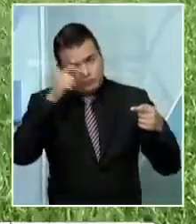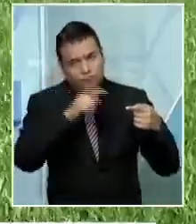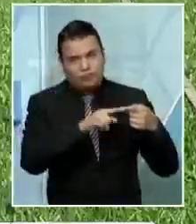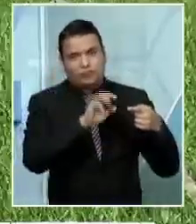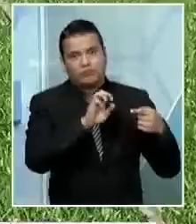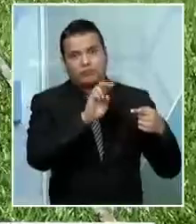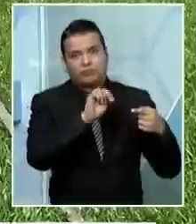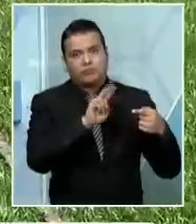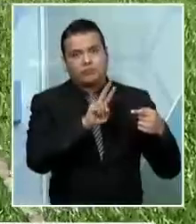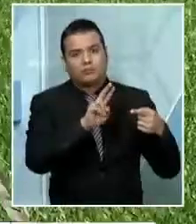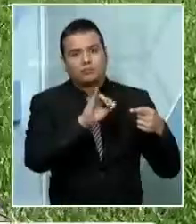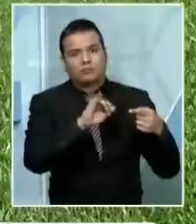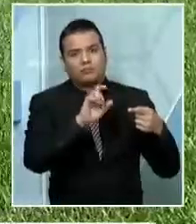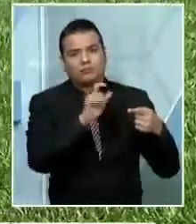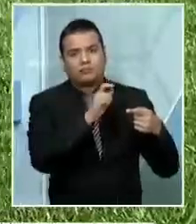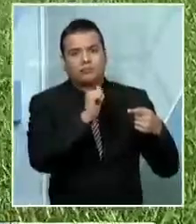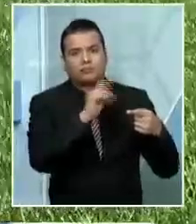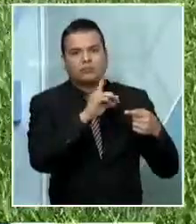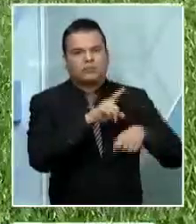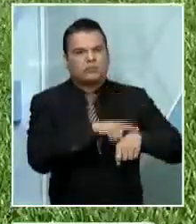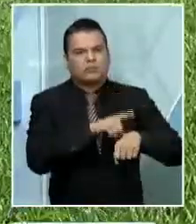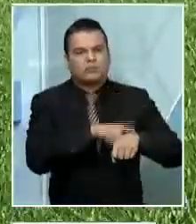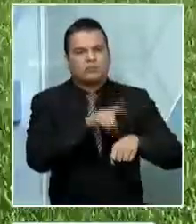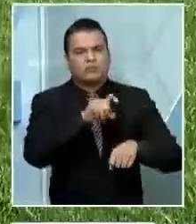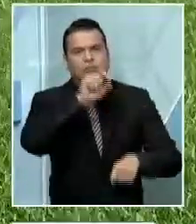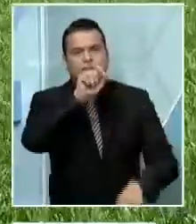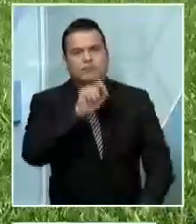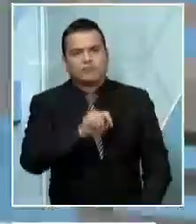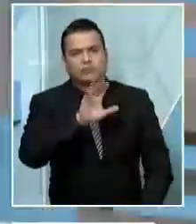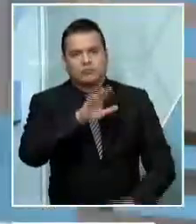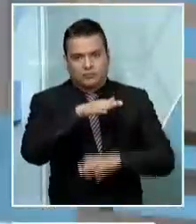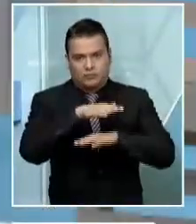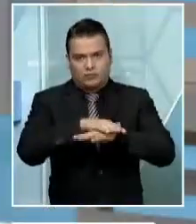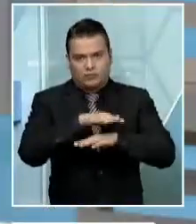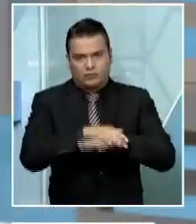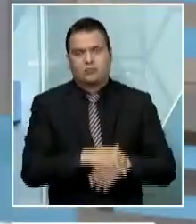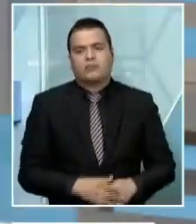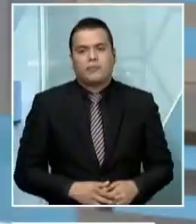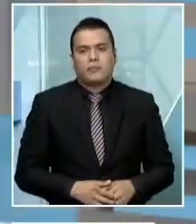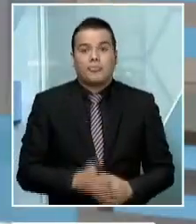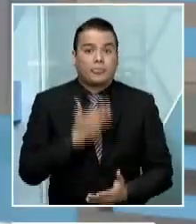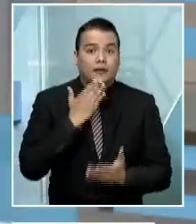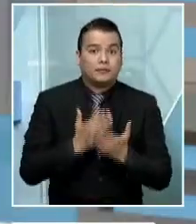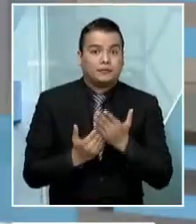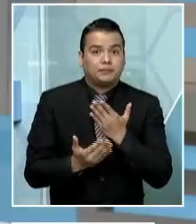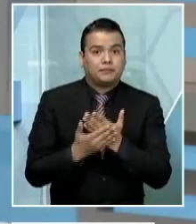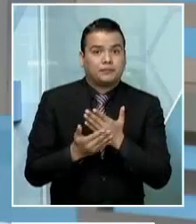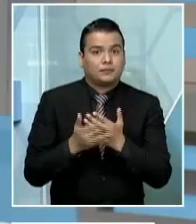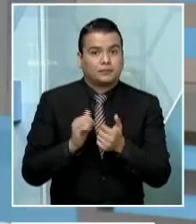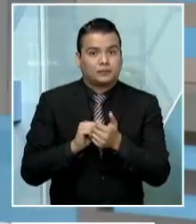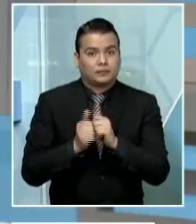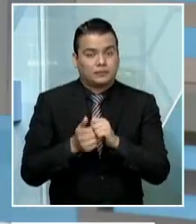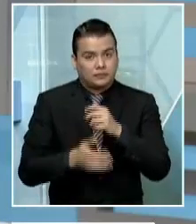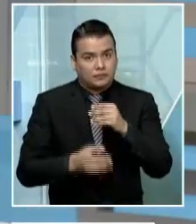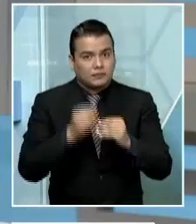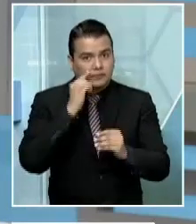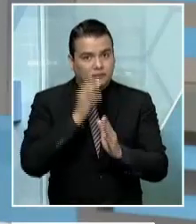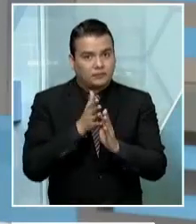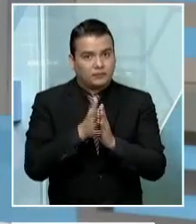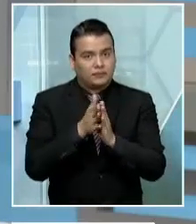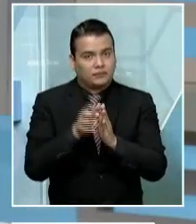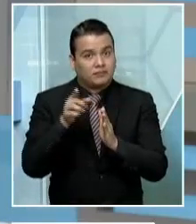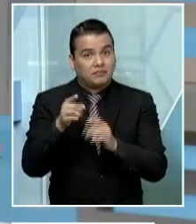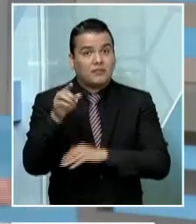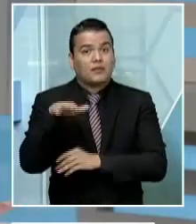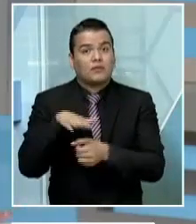Estadio Polideportivo Sur será a las 6:05 de la tarde. Gracias, Gato, por la información deportiva, y miren esta buena